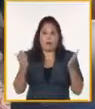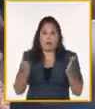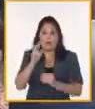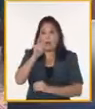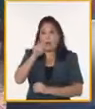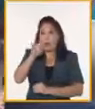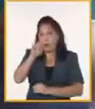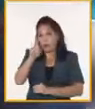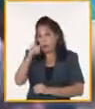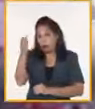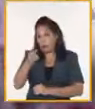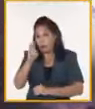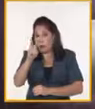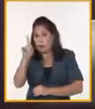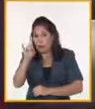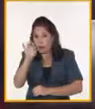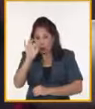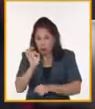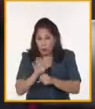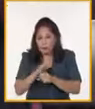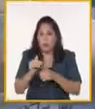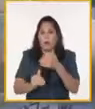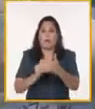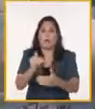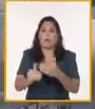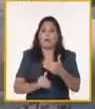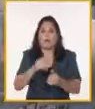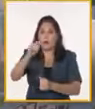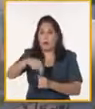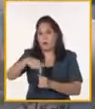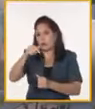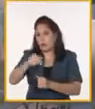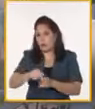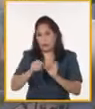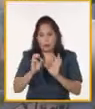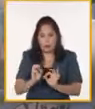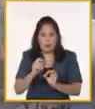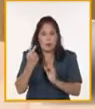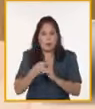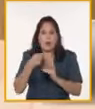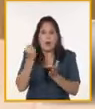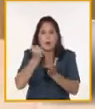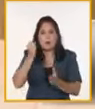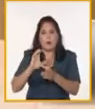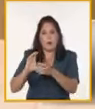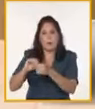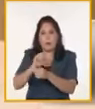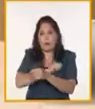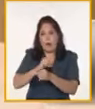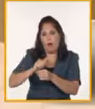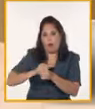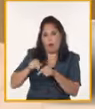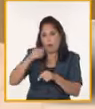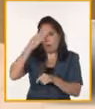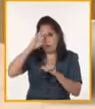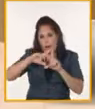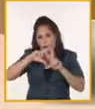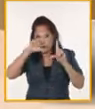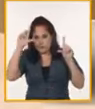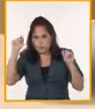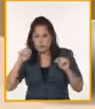cuando se inició el proceso de actualización como tal y de aprobación de las mimes privadas en Cuba y esto